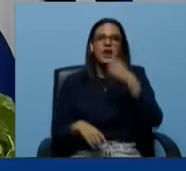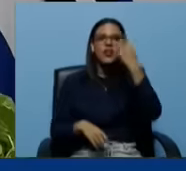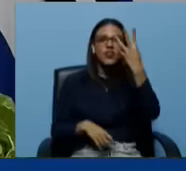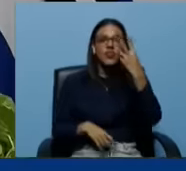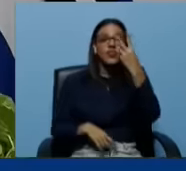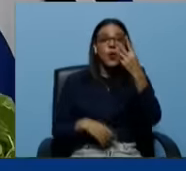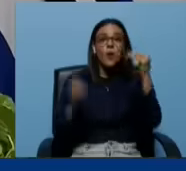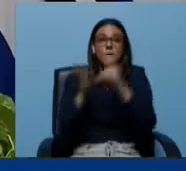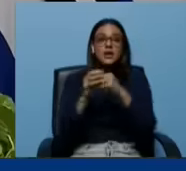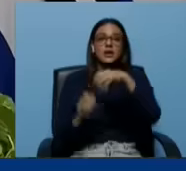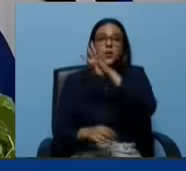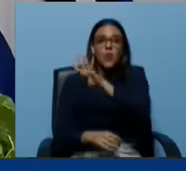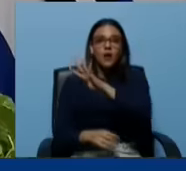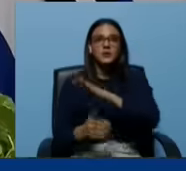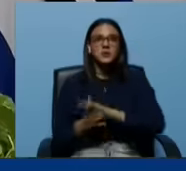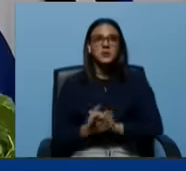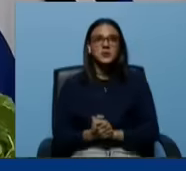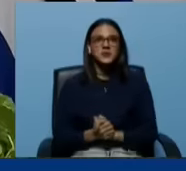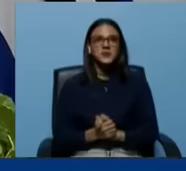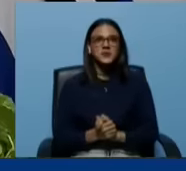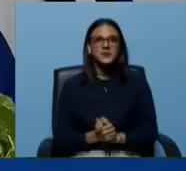2004.